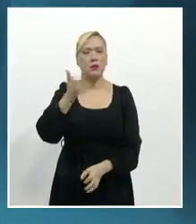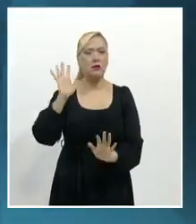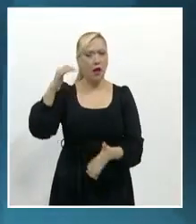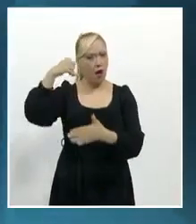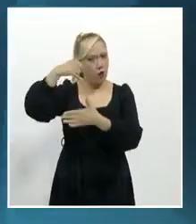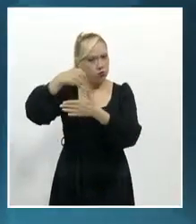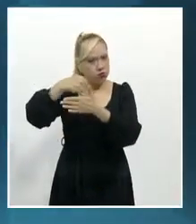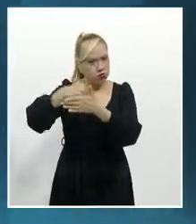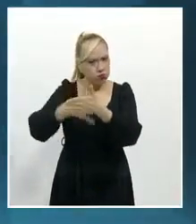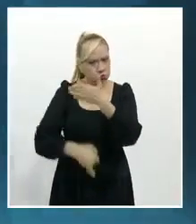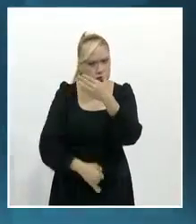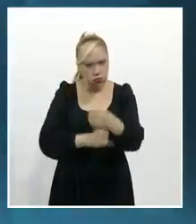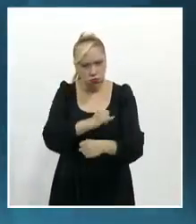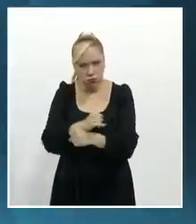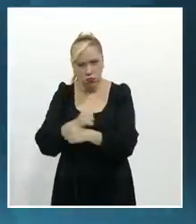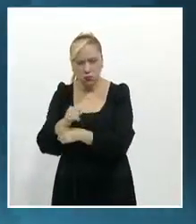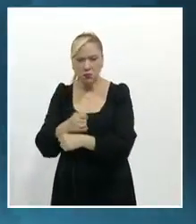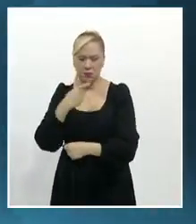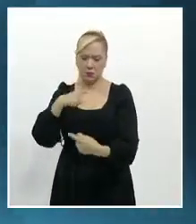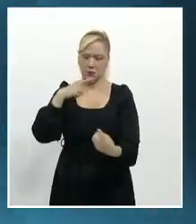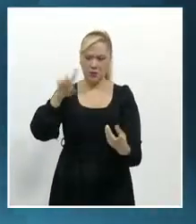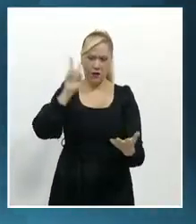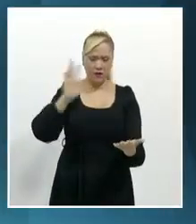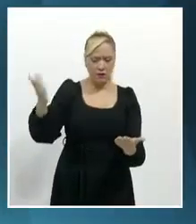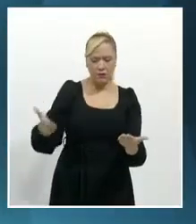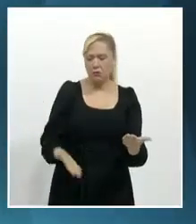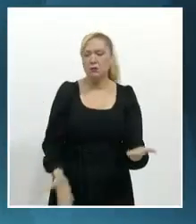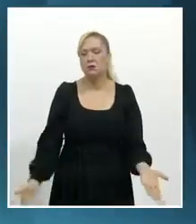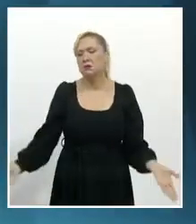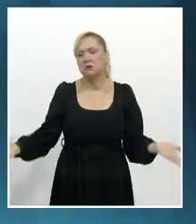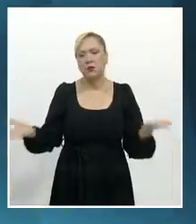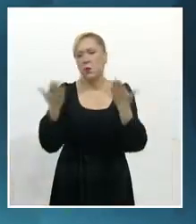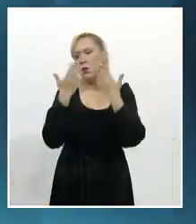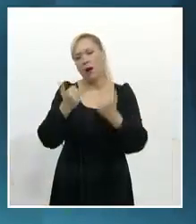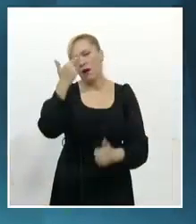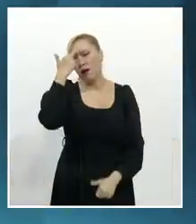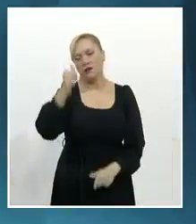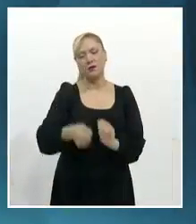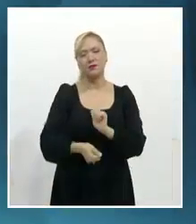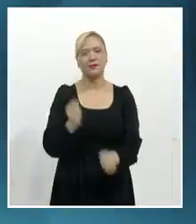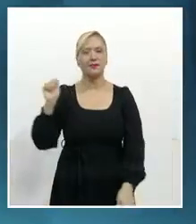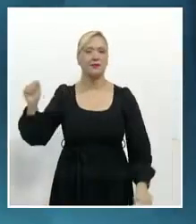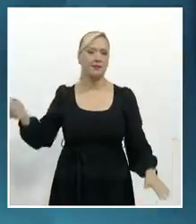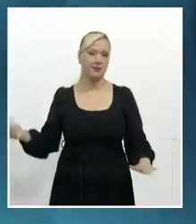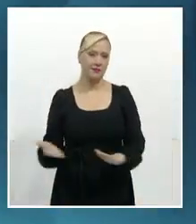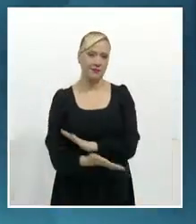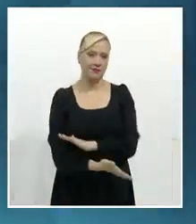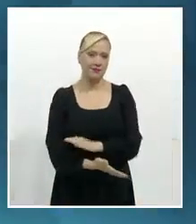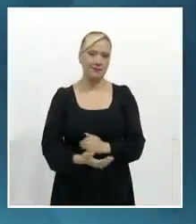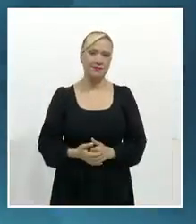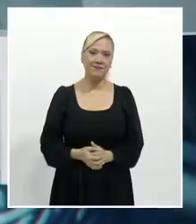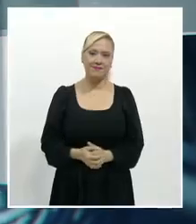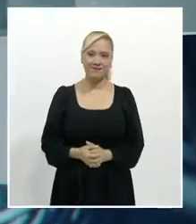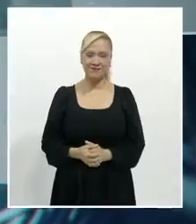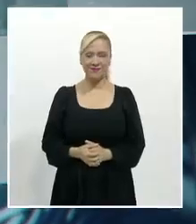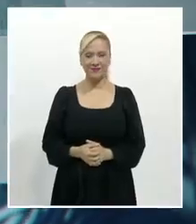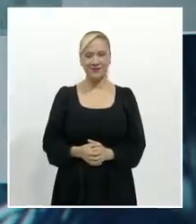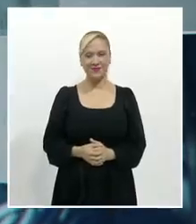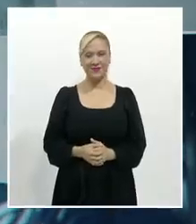los hechos y publicaciones denunciadas, así como el contexto en el que fueron emitidas.